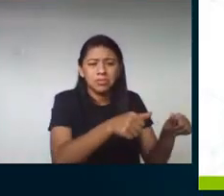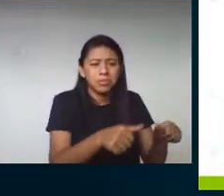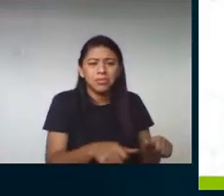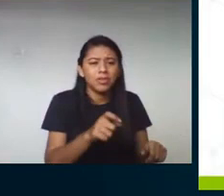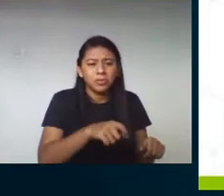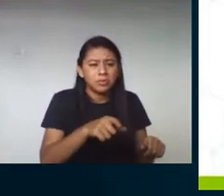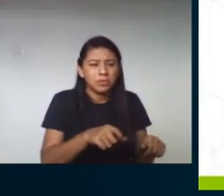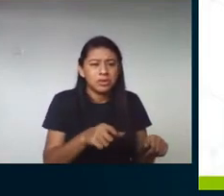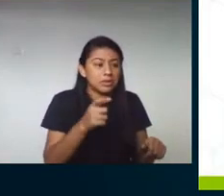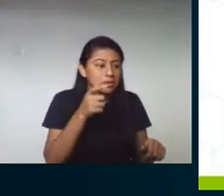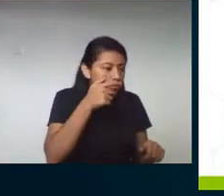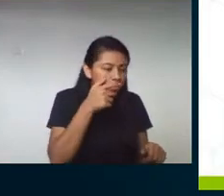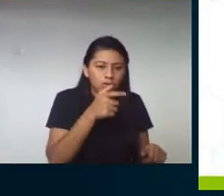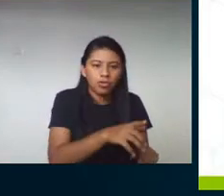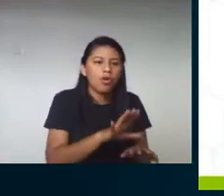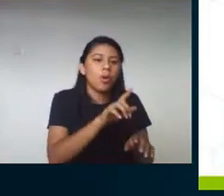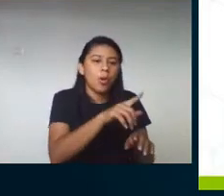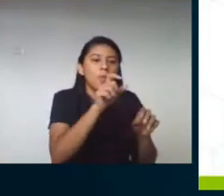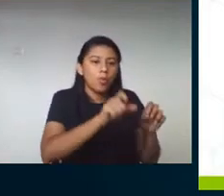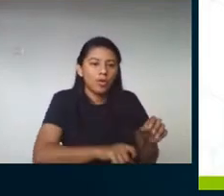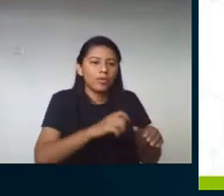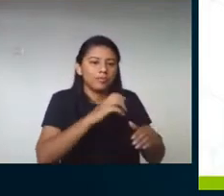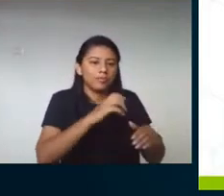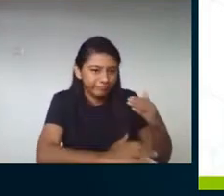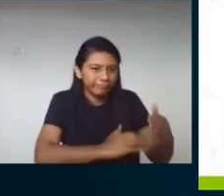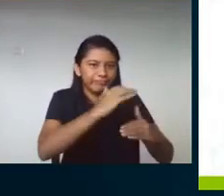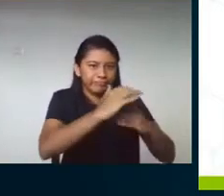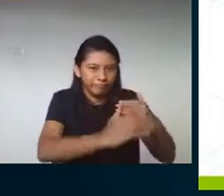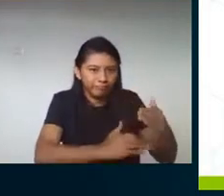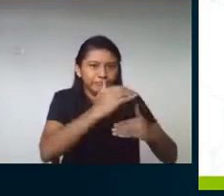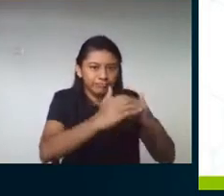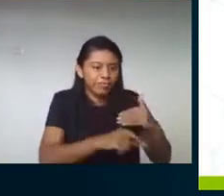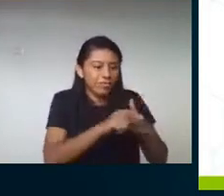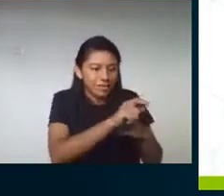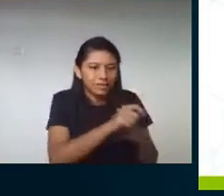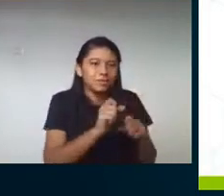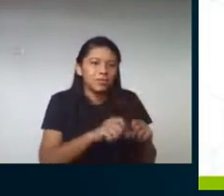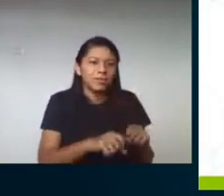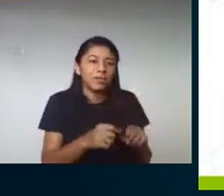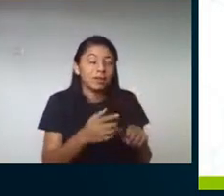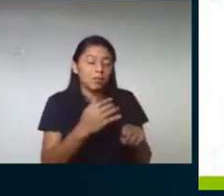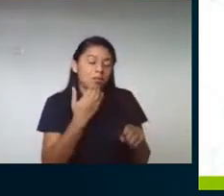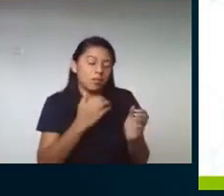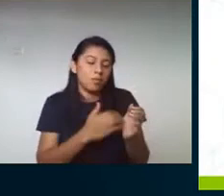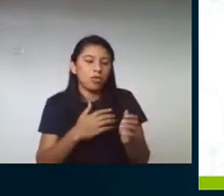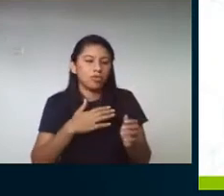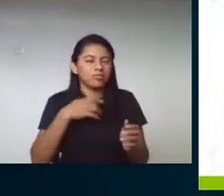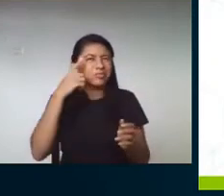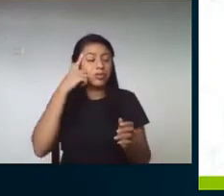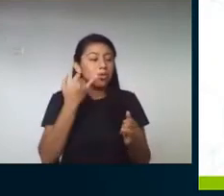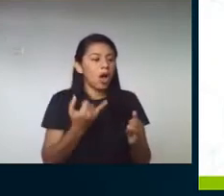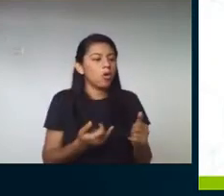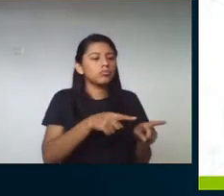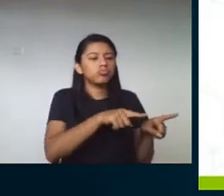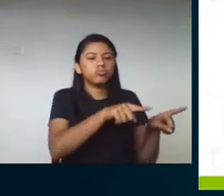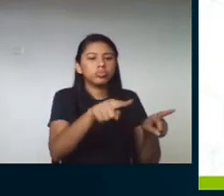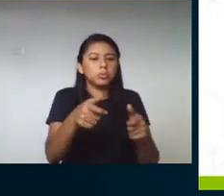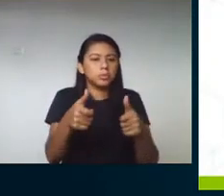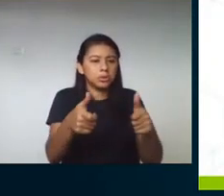ingenieros o los gerentes que tomemos las decisiones, podamos anticiparnos a los problemas que puedan haber en la planta. Todo por